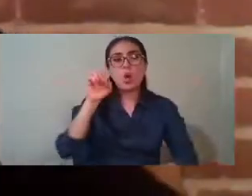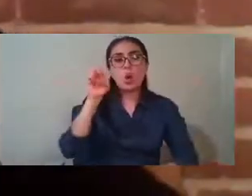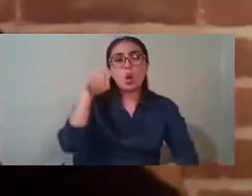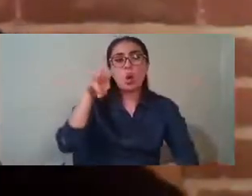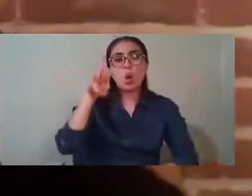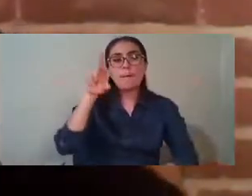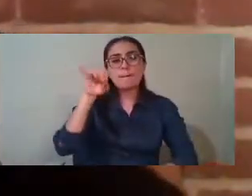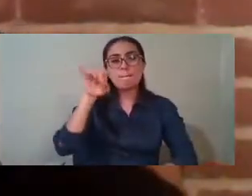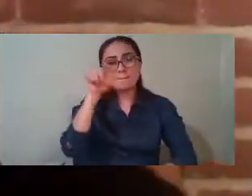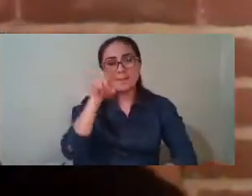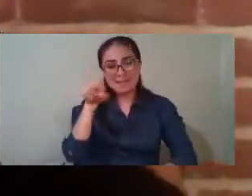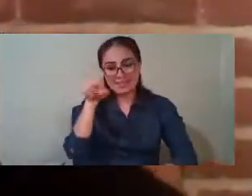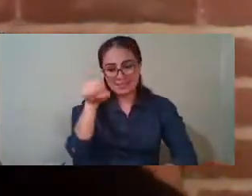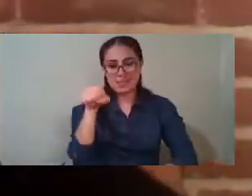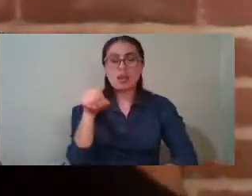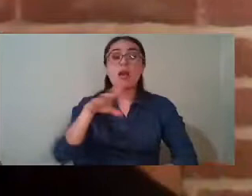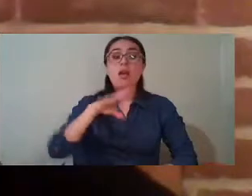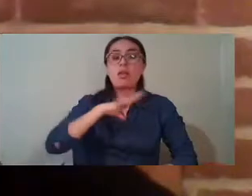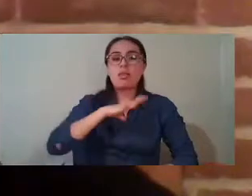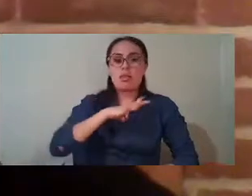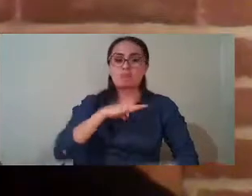hecho en chapa canalada.